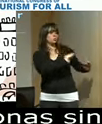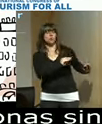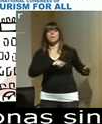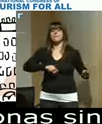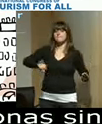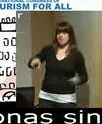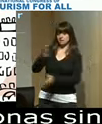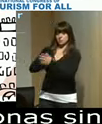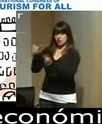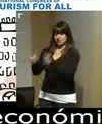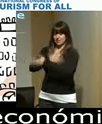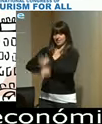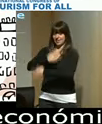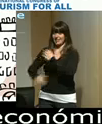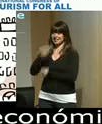económicas.